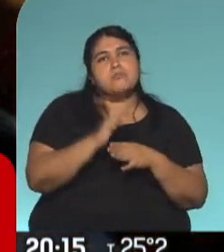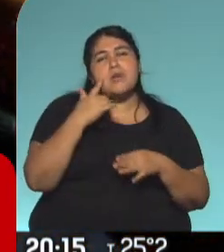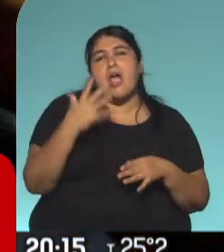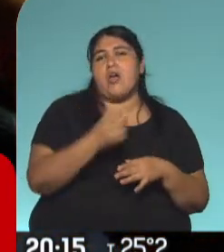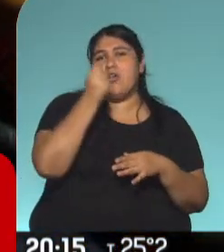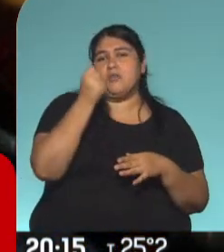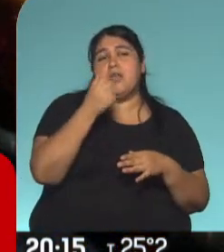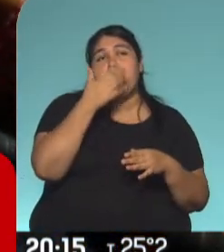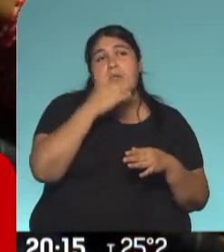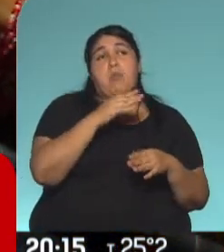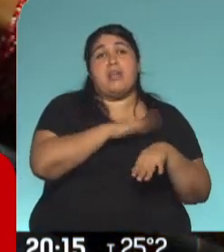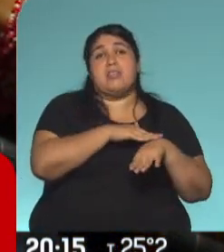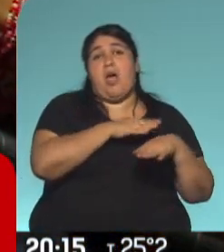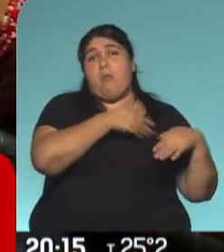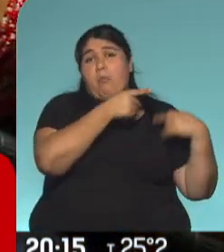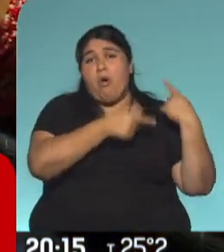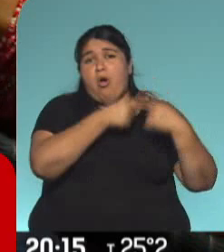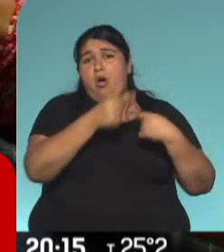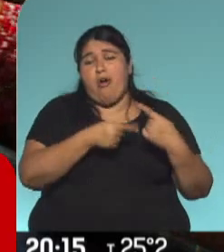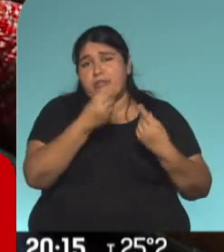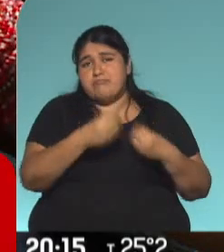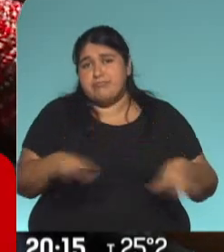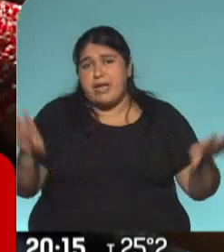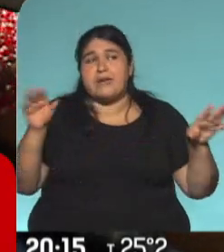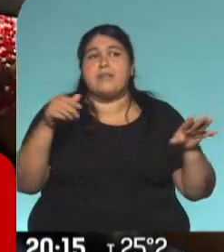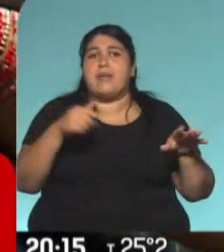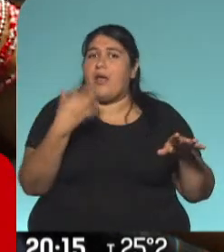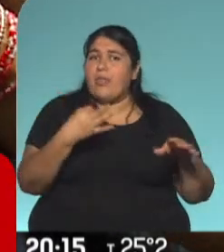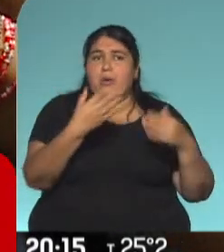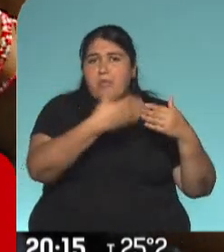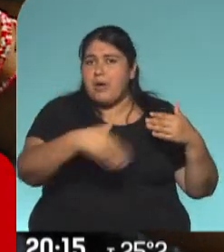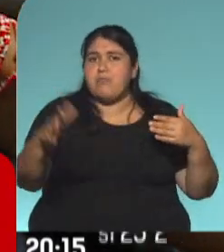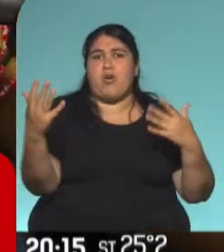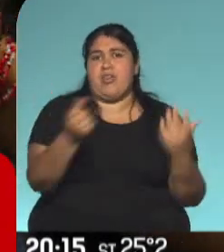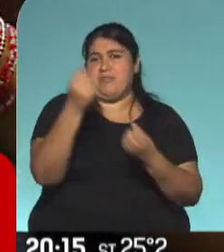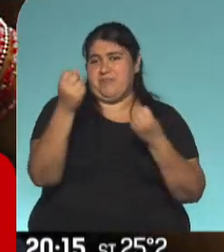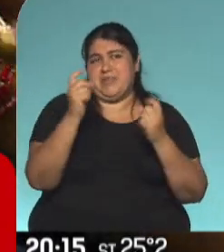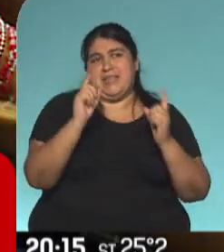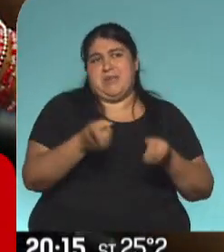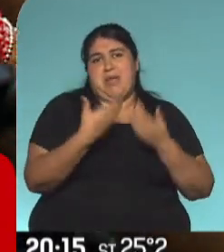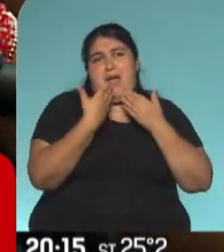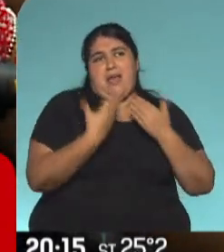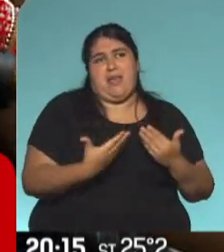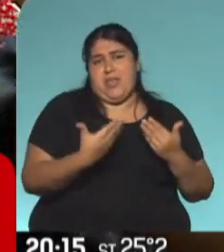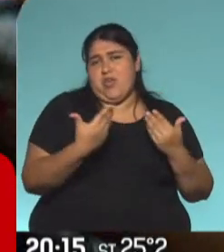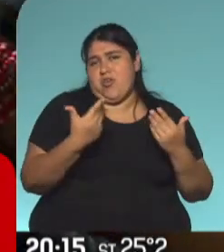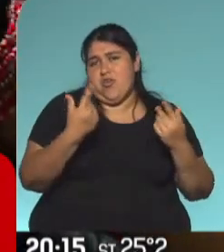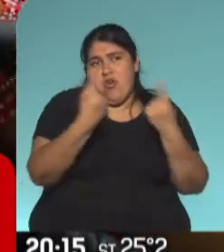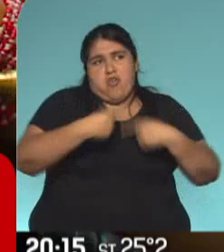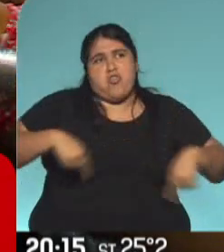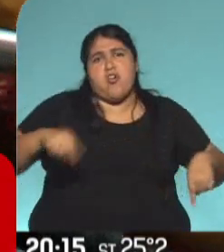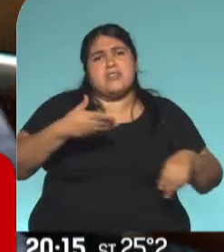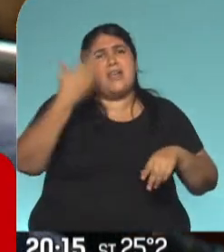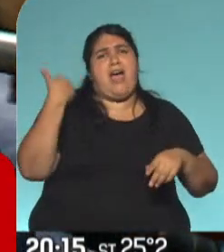lo fuimos perdiendo y que tenemos que reconquistar. En mi calidad de misionero, también el agradecimiento por todas las cosas que se hizo en